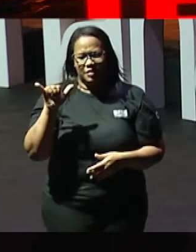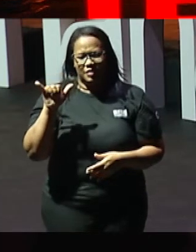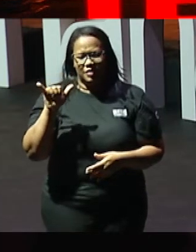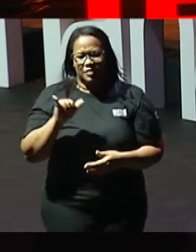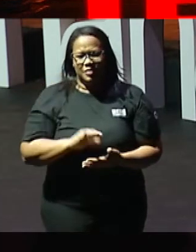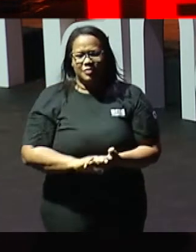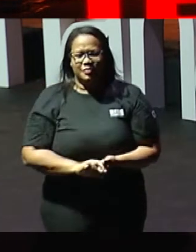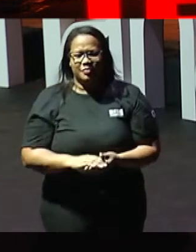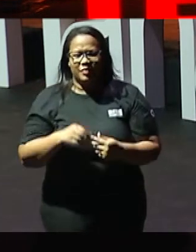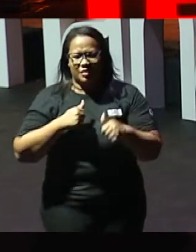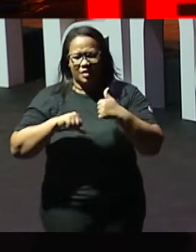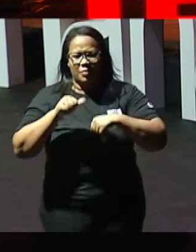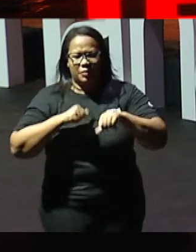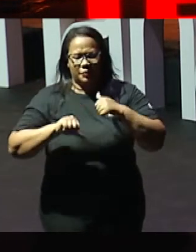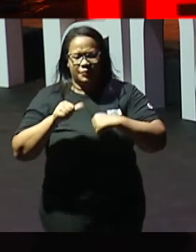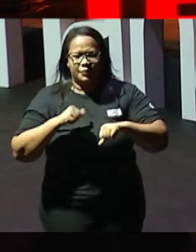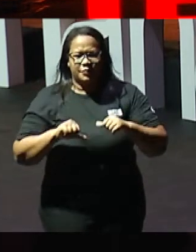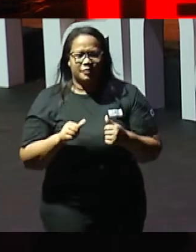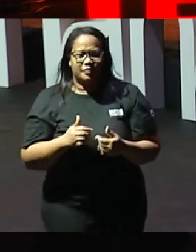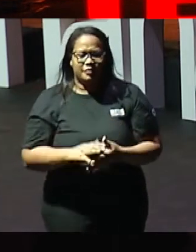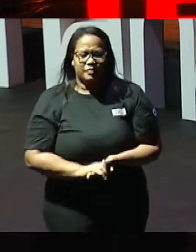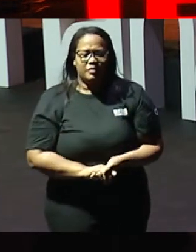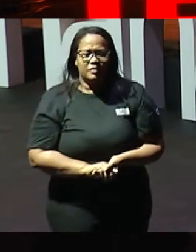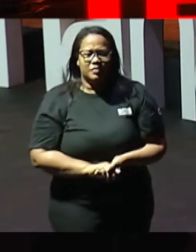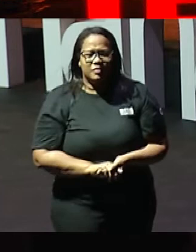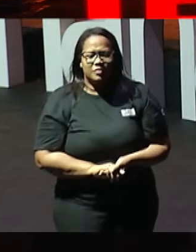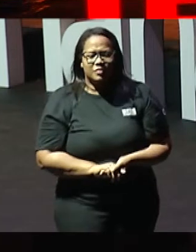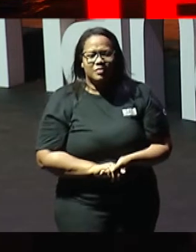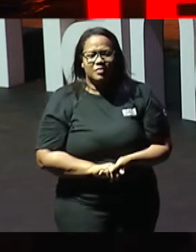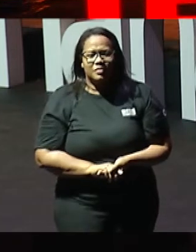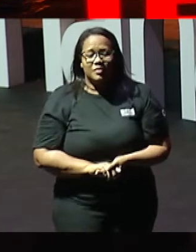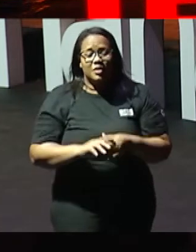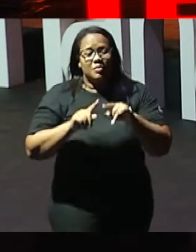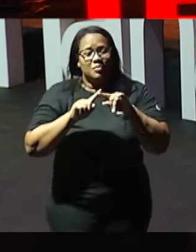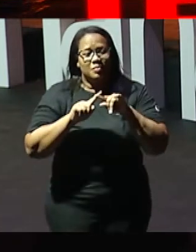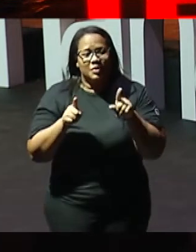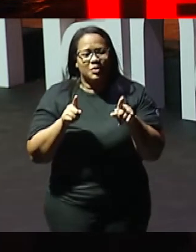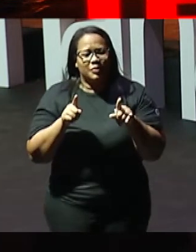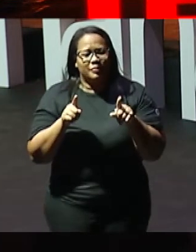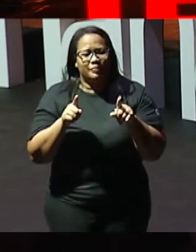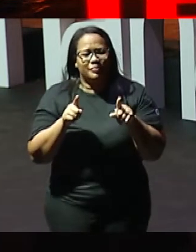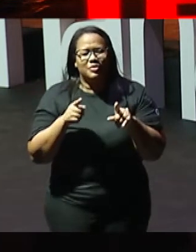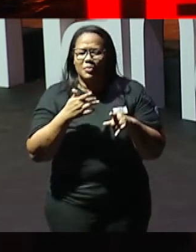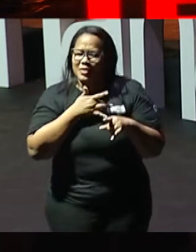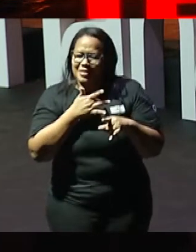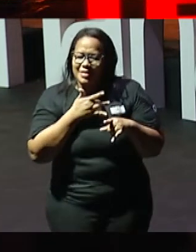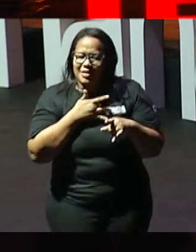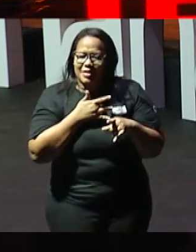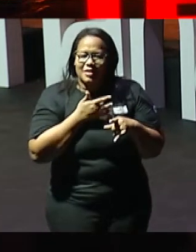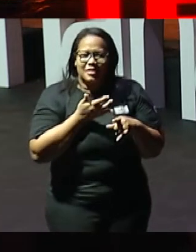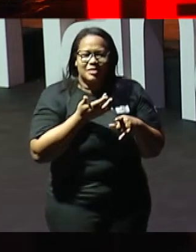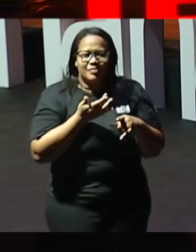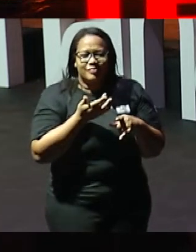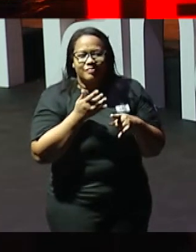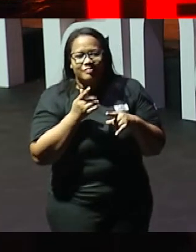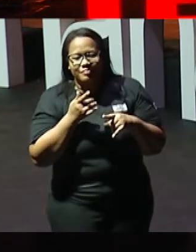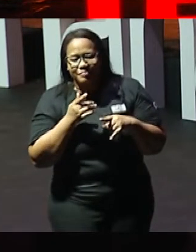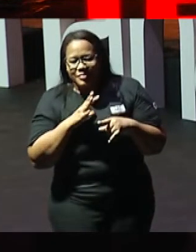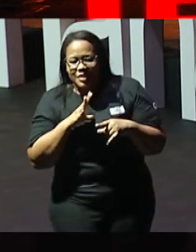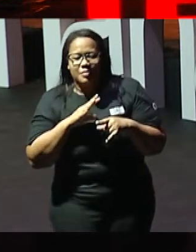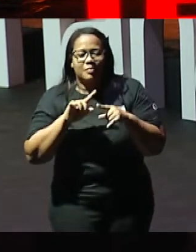locura de reality pero yo no me sentía como bien yo no me sentía como que esto no lo que yo quiero hacer